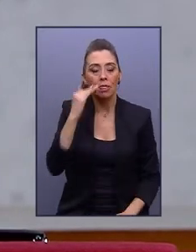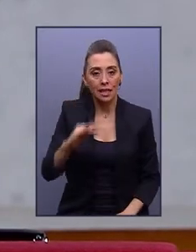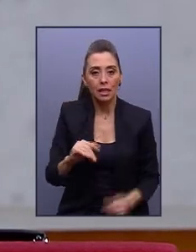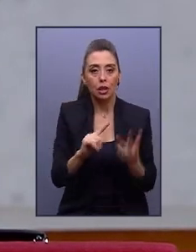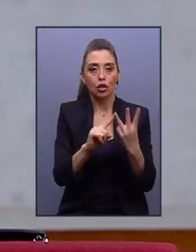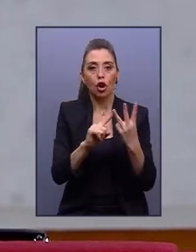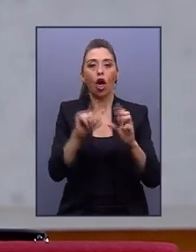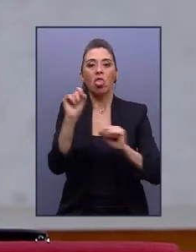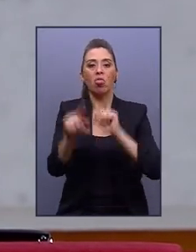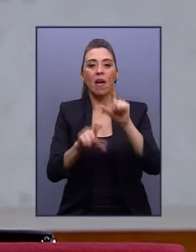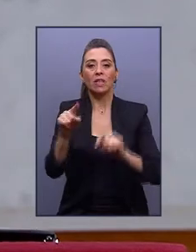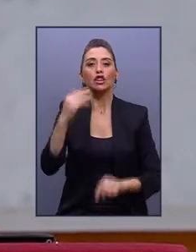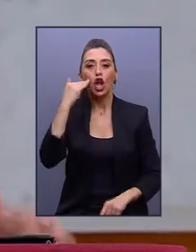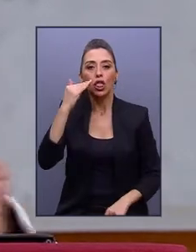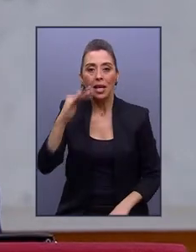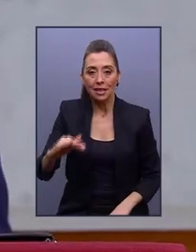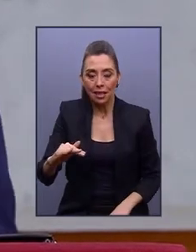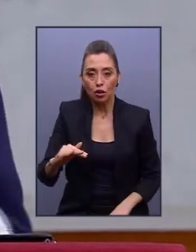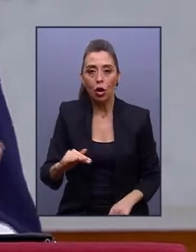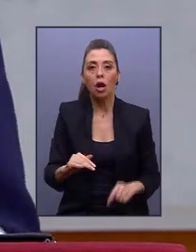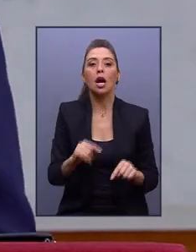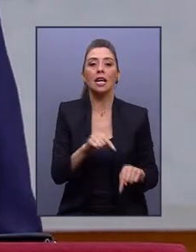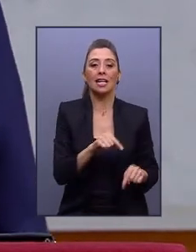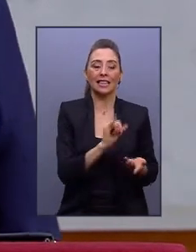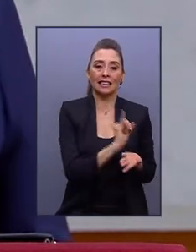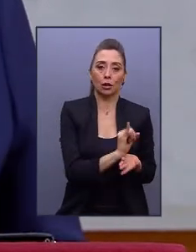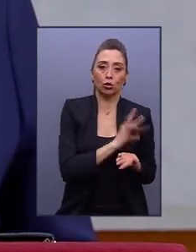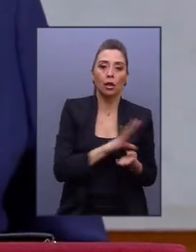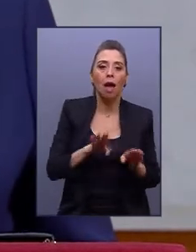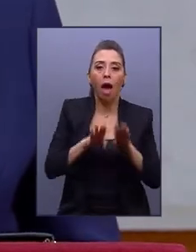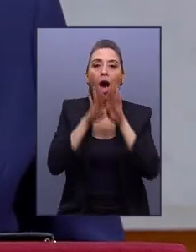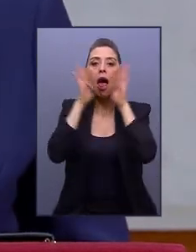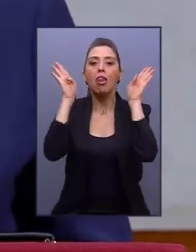el Defensor del Niño, poniendo al día nuestra institucionalidad.